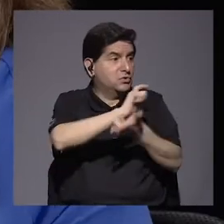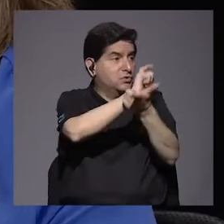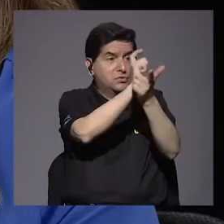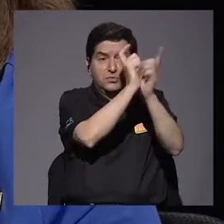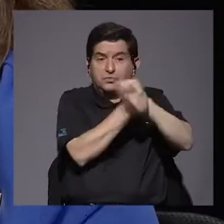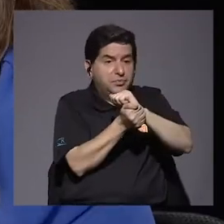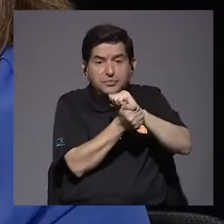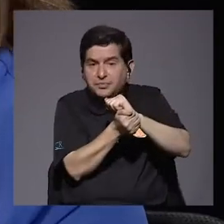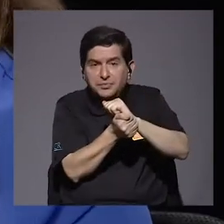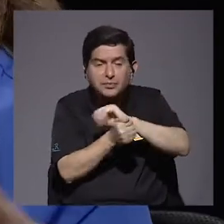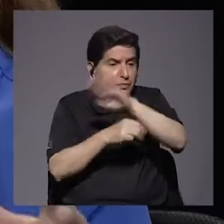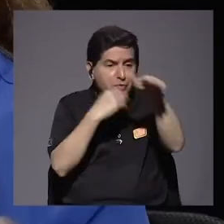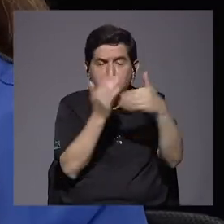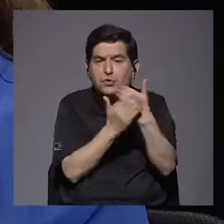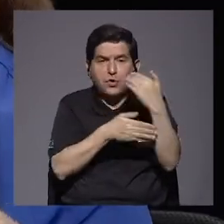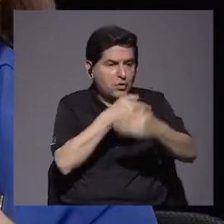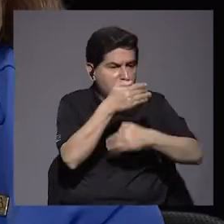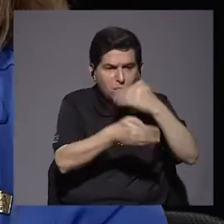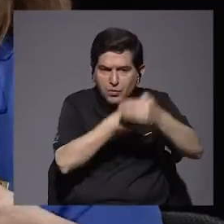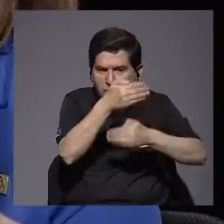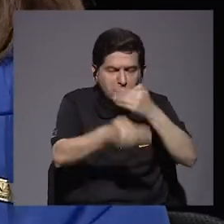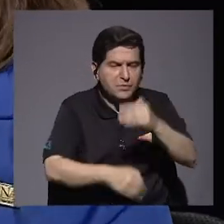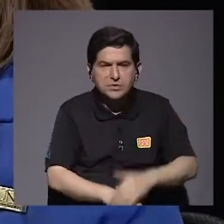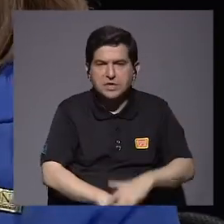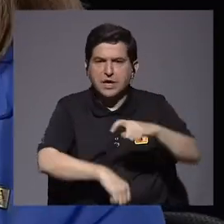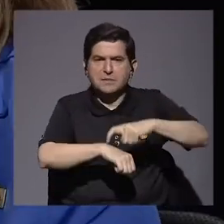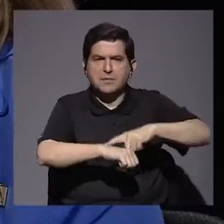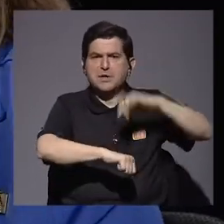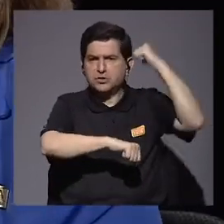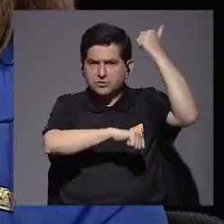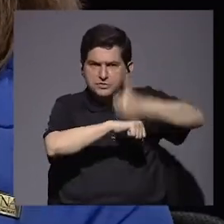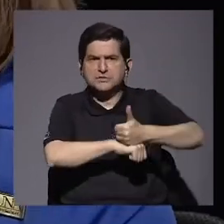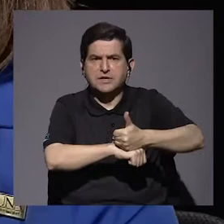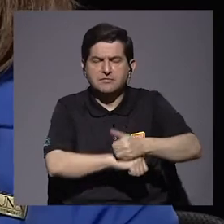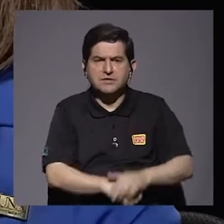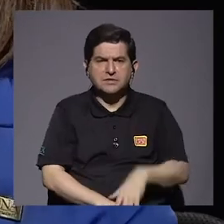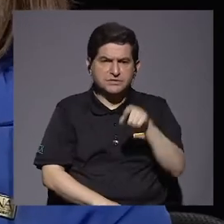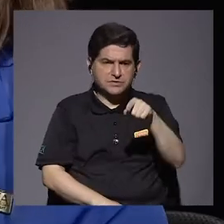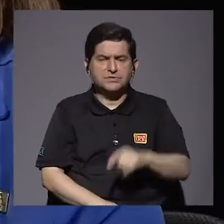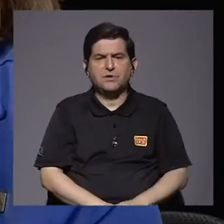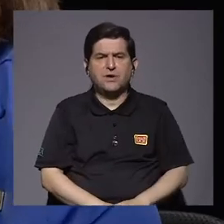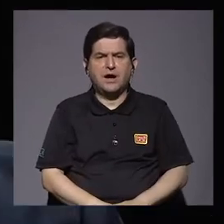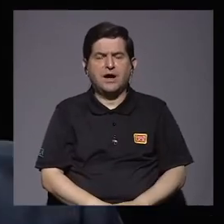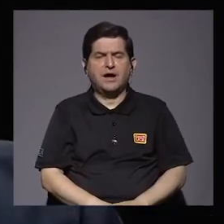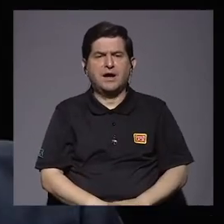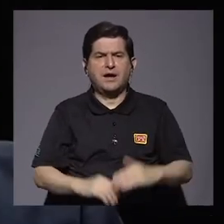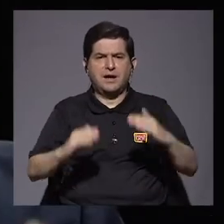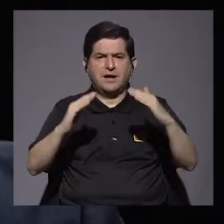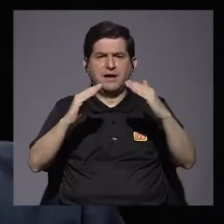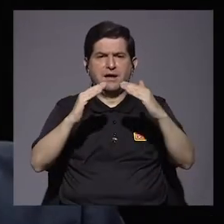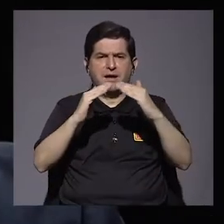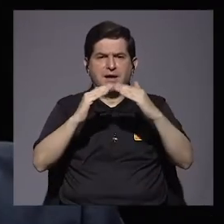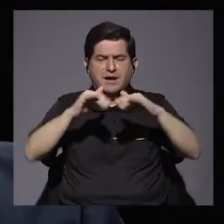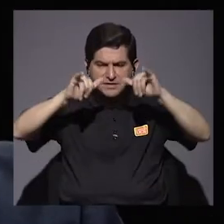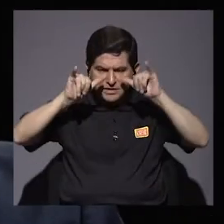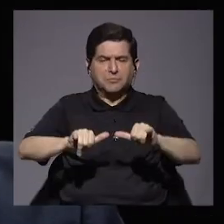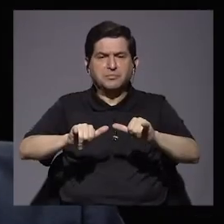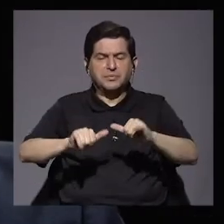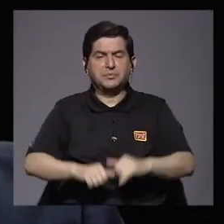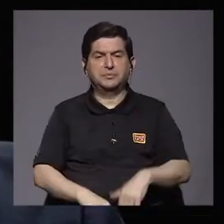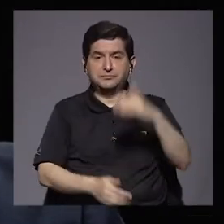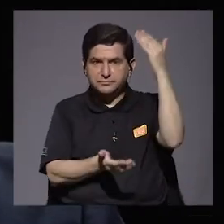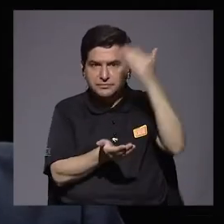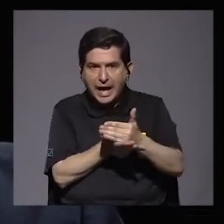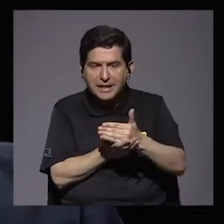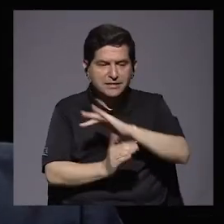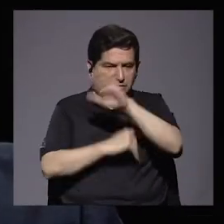modificar y transformar todo el proceso cuando se dictaminó que íbamos para este espacio de confinamiento. Entonces tuvimos que hacer un alto y